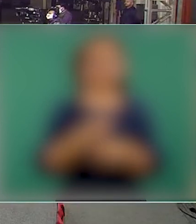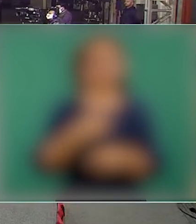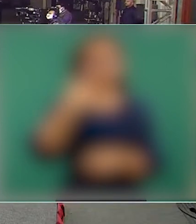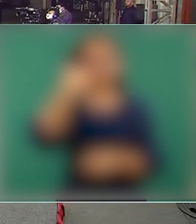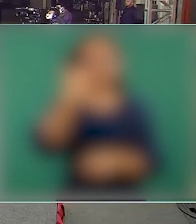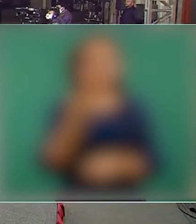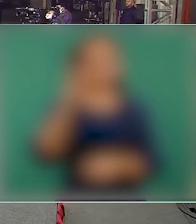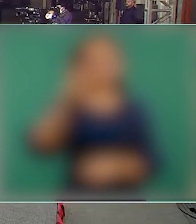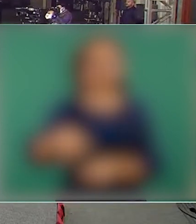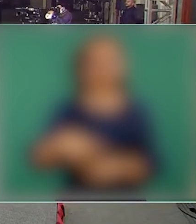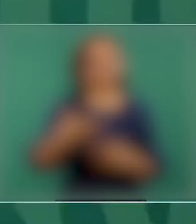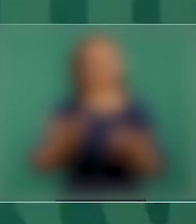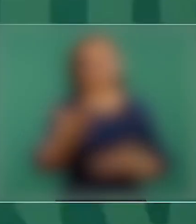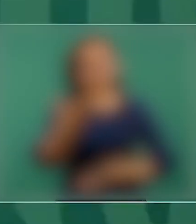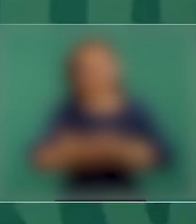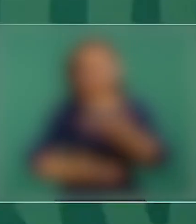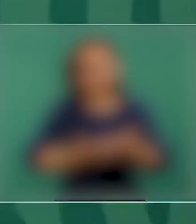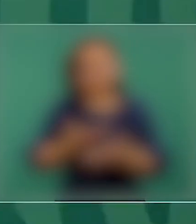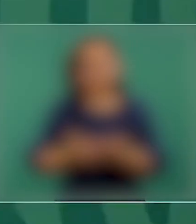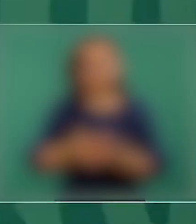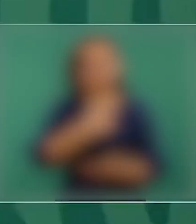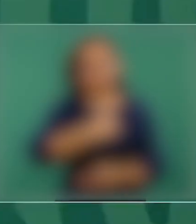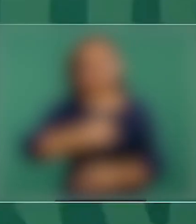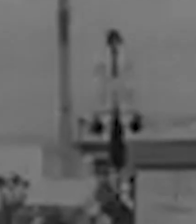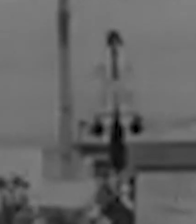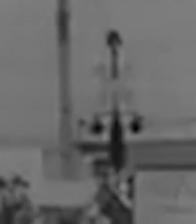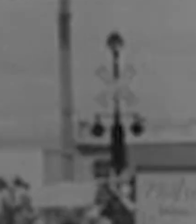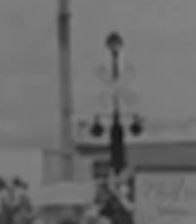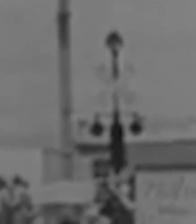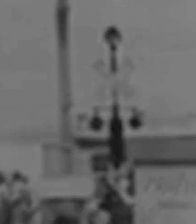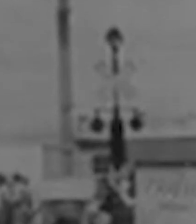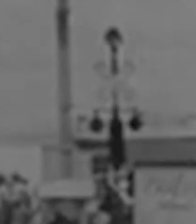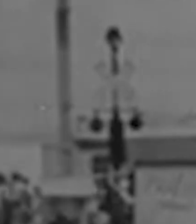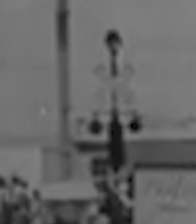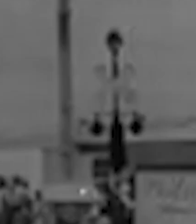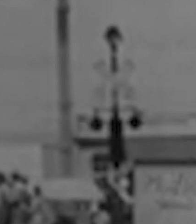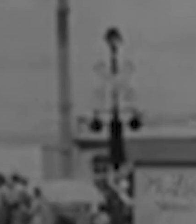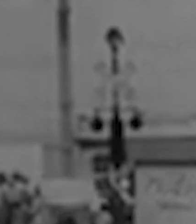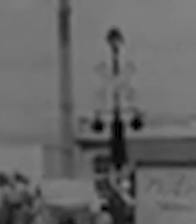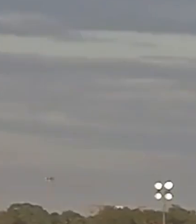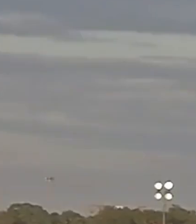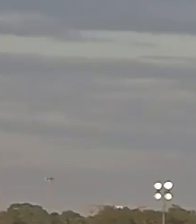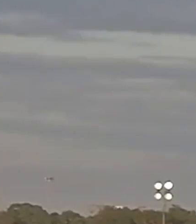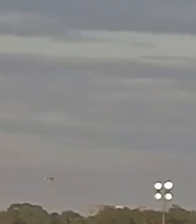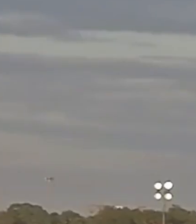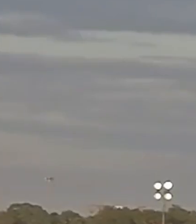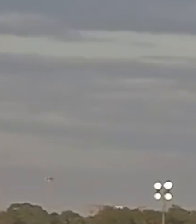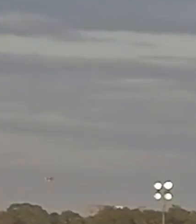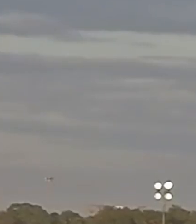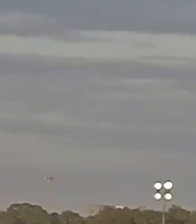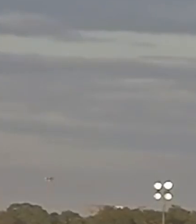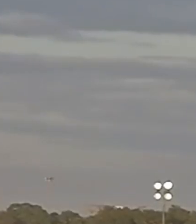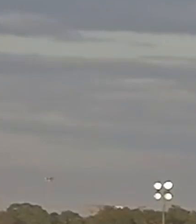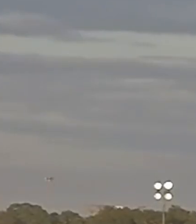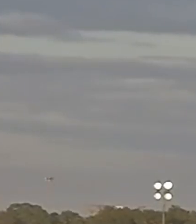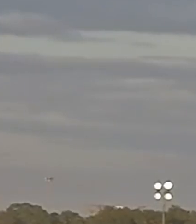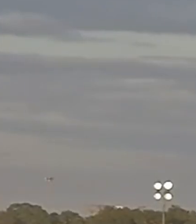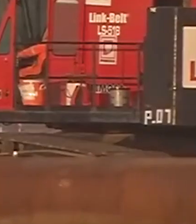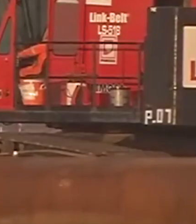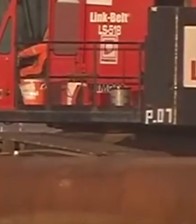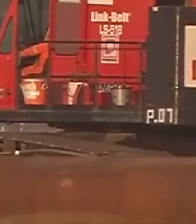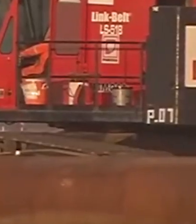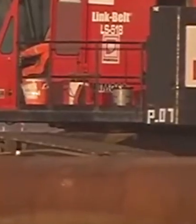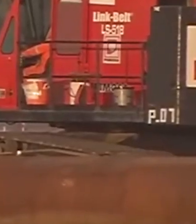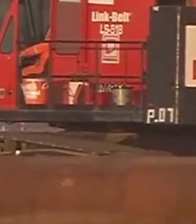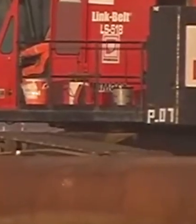El presidente Andrés Manuel López Obrador celebrará el aniversario de la expropiación petrolera en Tabasco, lugar donde dijo, se encontró un campo